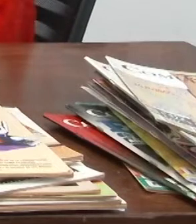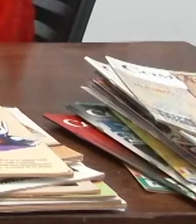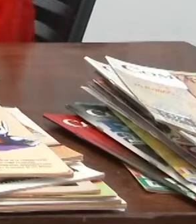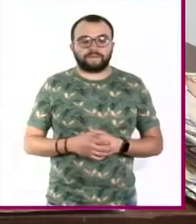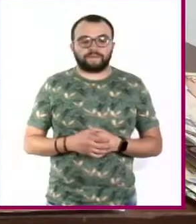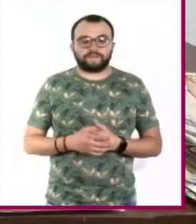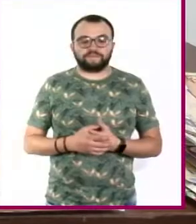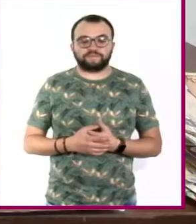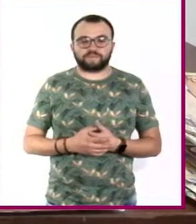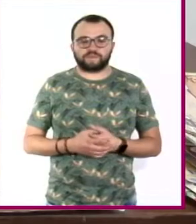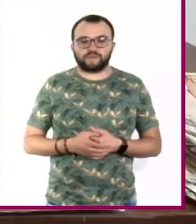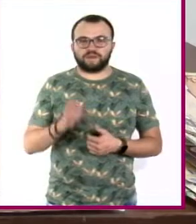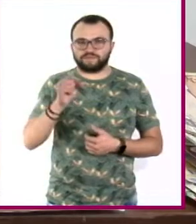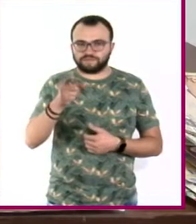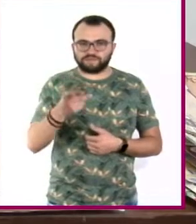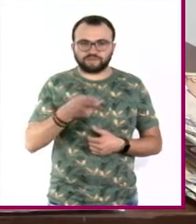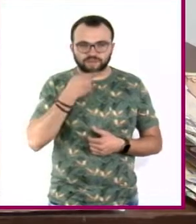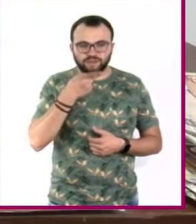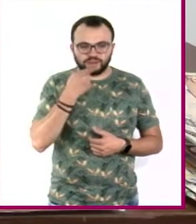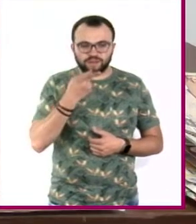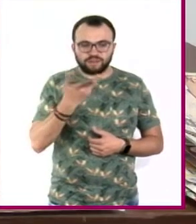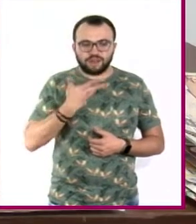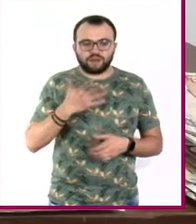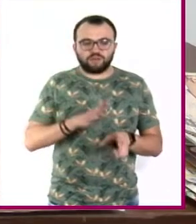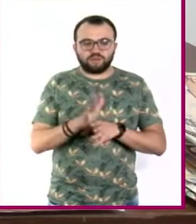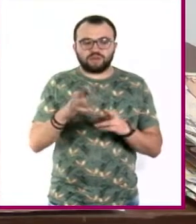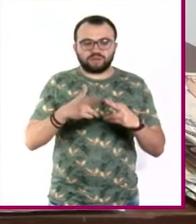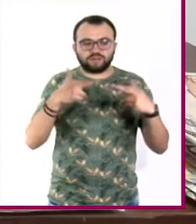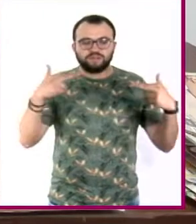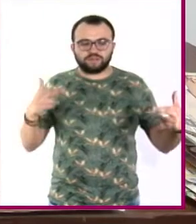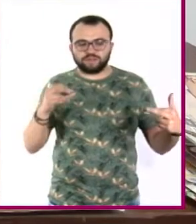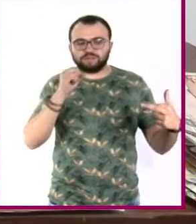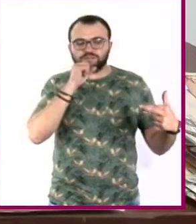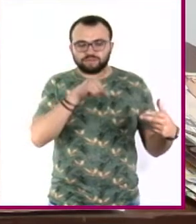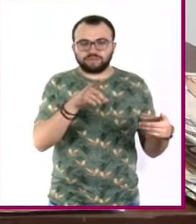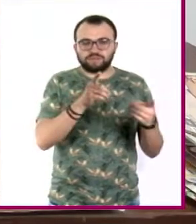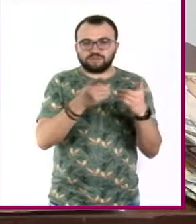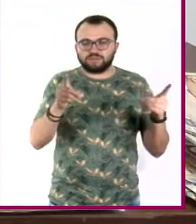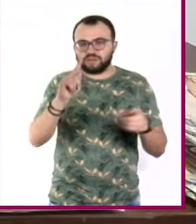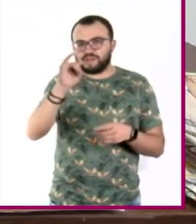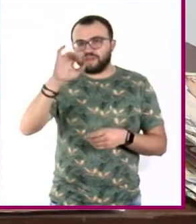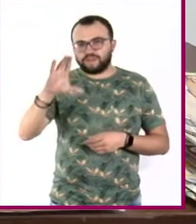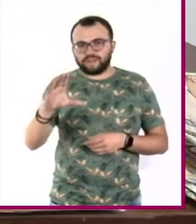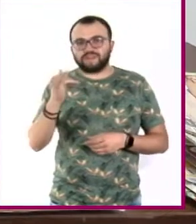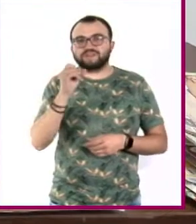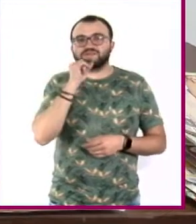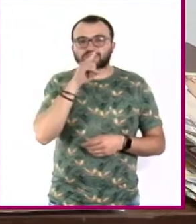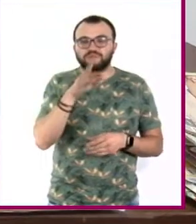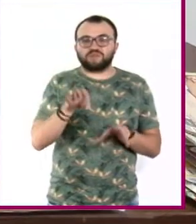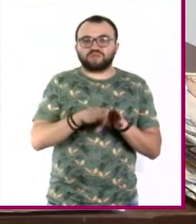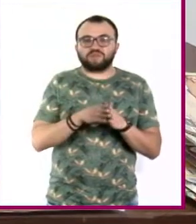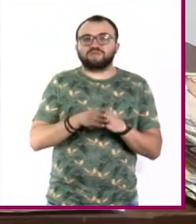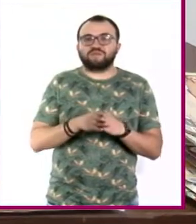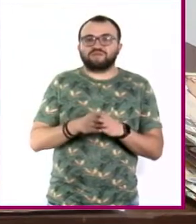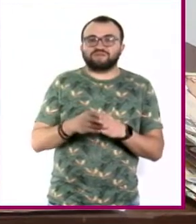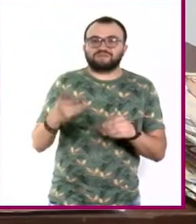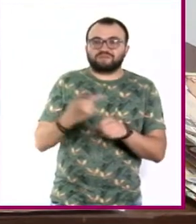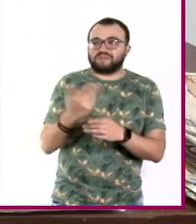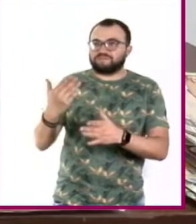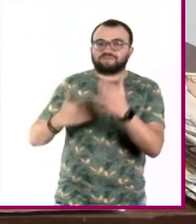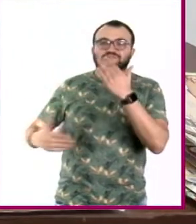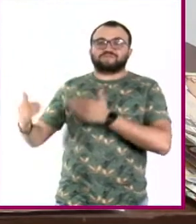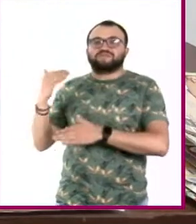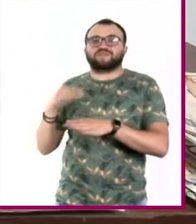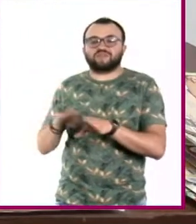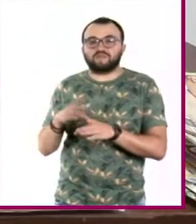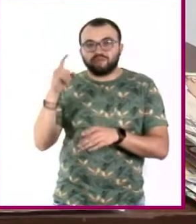Por lo que dices, hay una relación entre el rezago en el desarrollo de las TIC y el rezago en el desarrollo productivo, así como el rezago